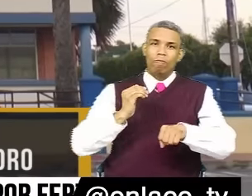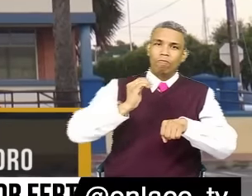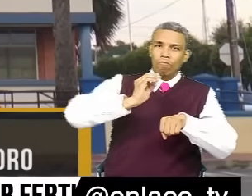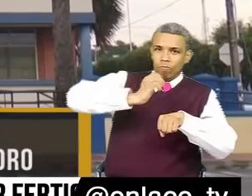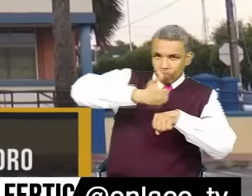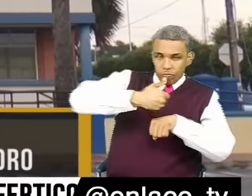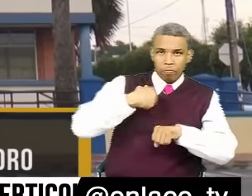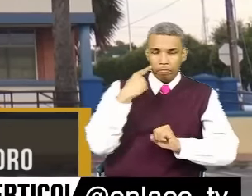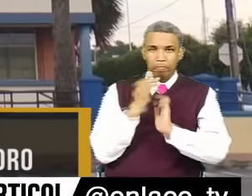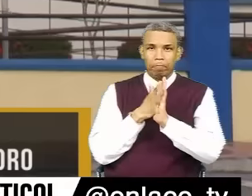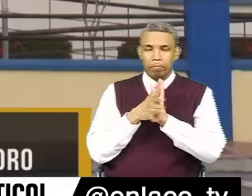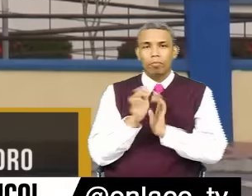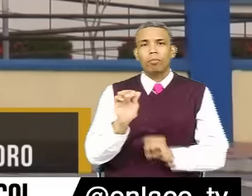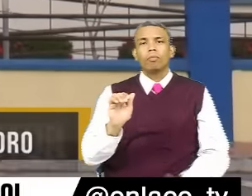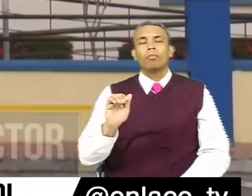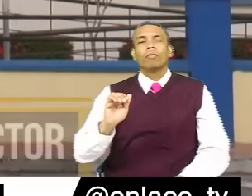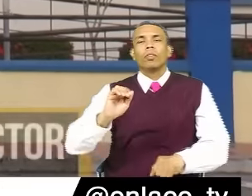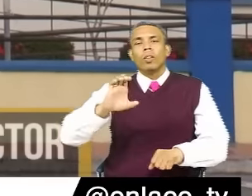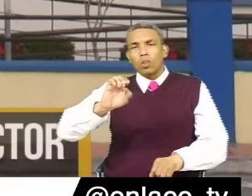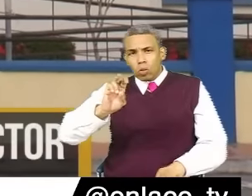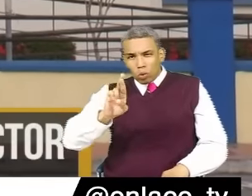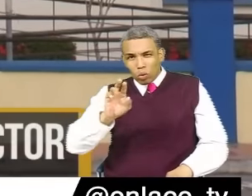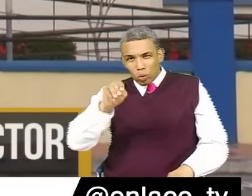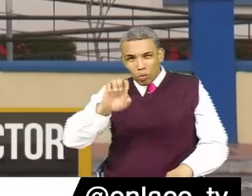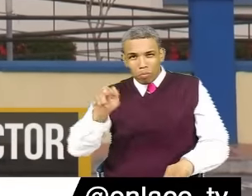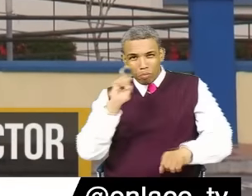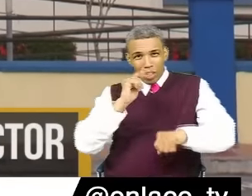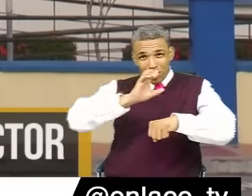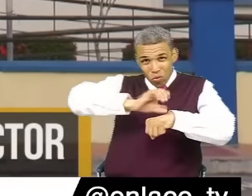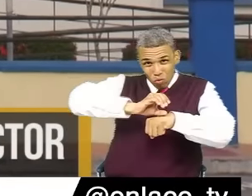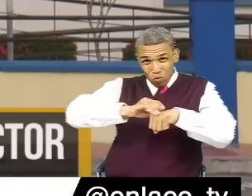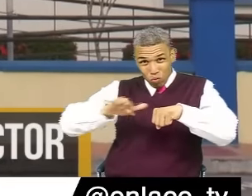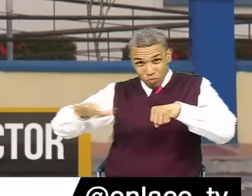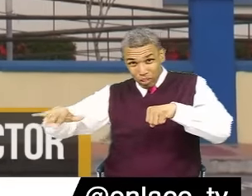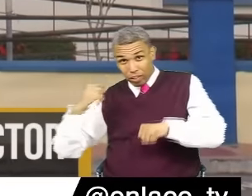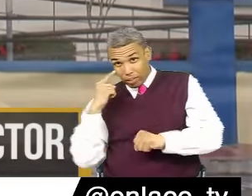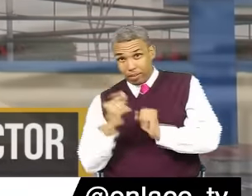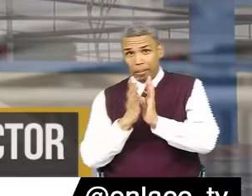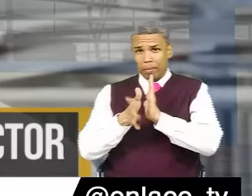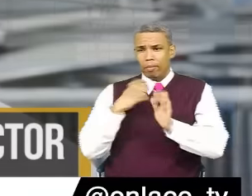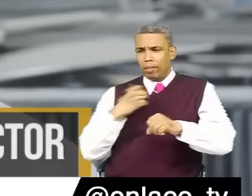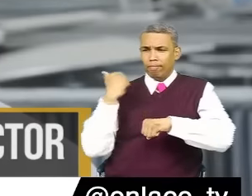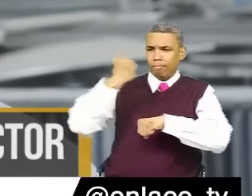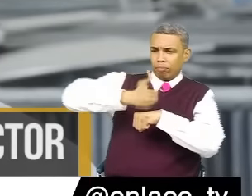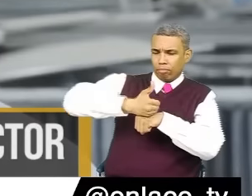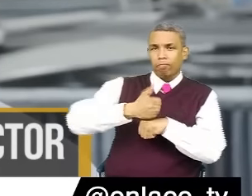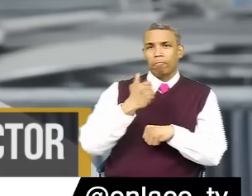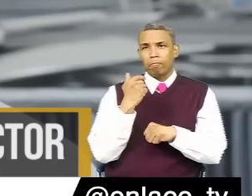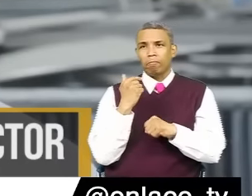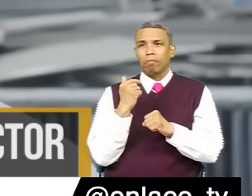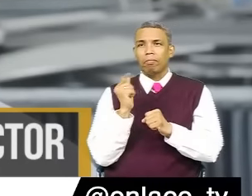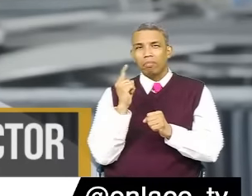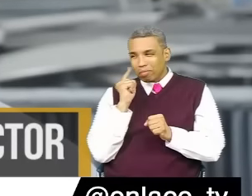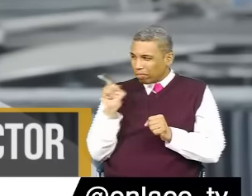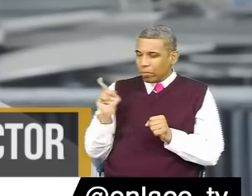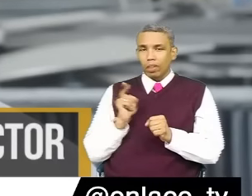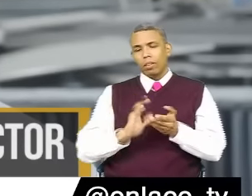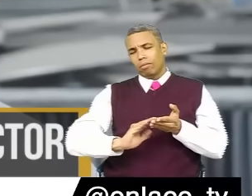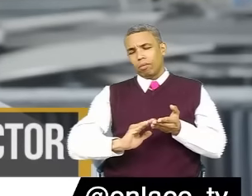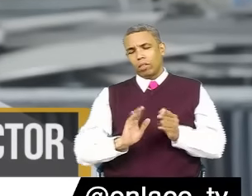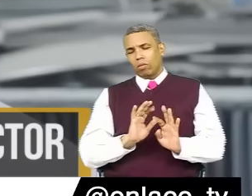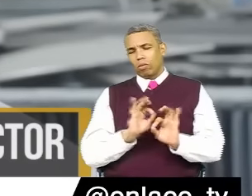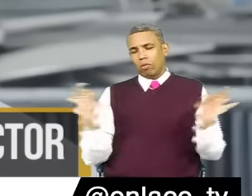Magdalena realizada este martes en las instalaciones del Ministerio de Transporte, se aceptó la renuncia presentada por el director ejecutivo de la corporación, el capitán Luis Álvaro